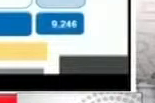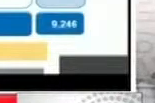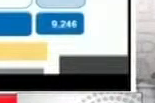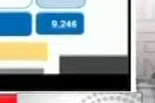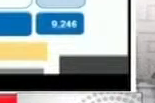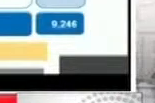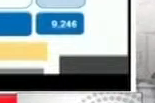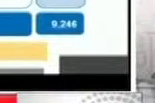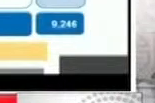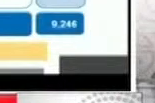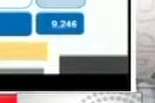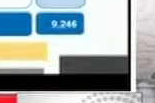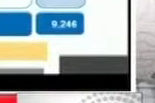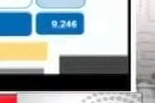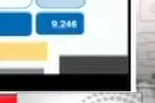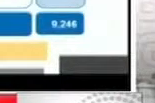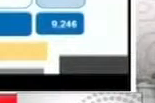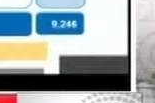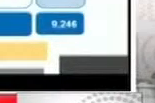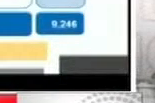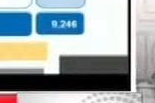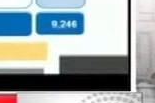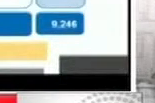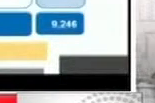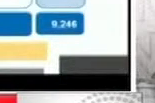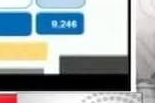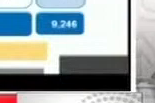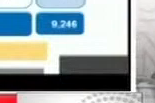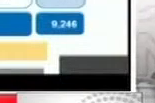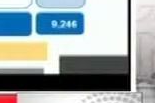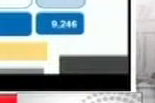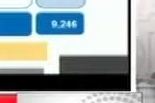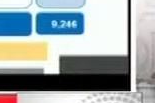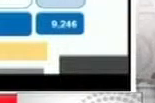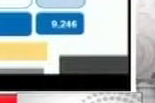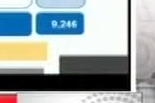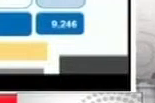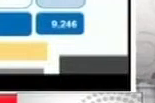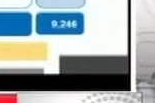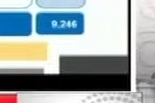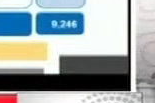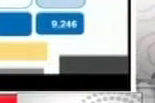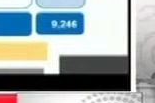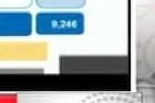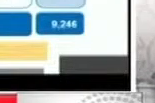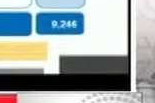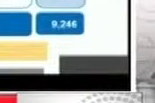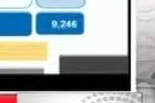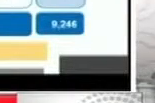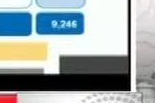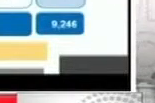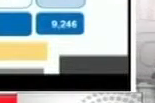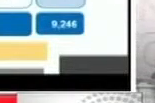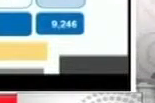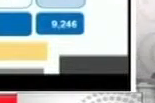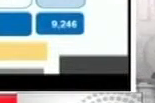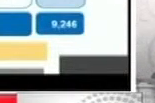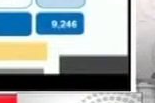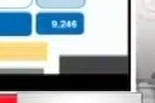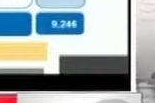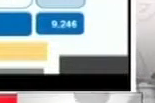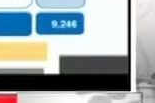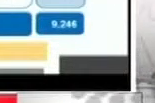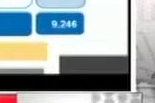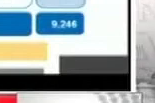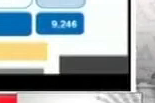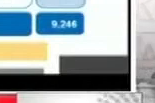9.200 millones asignados a la atención de la emergencia sanitaria, ¿no? Entonces vamos a ver que para